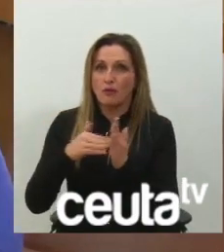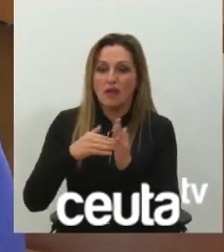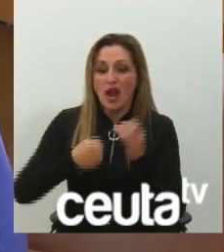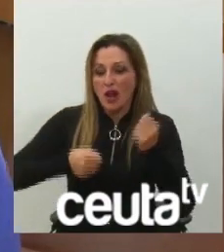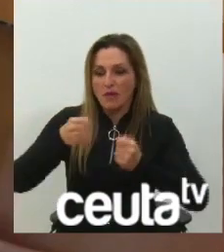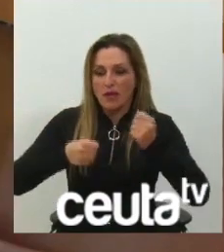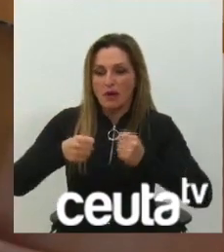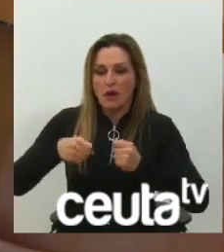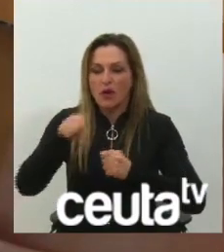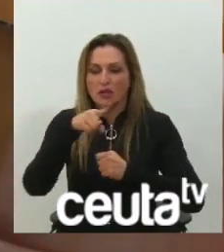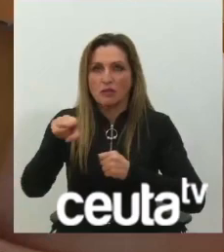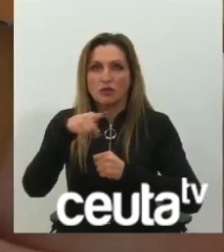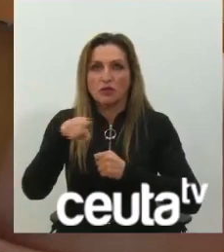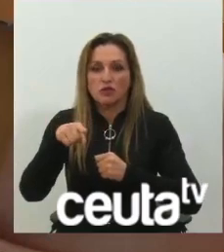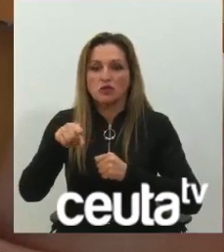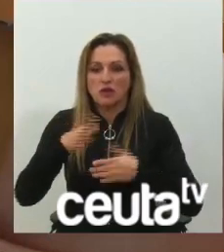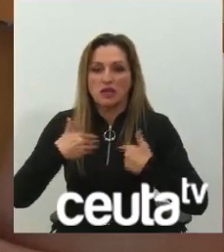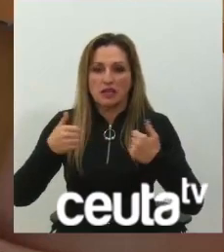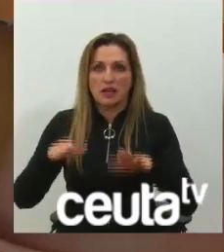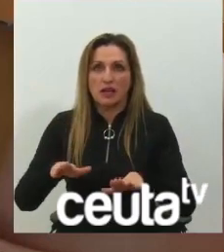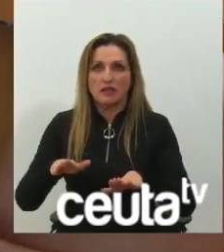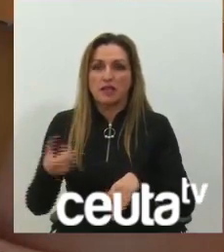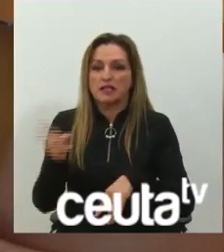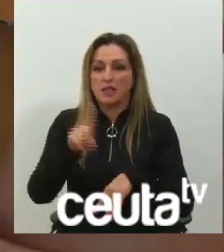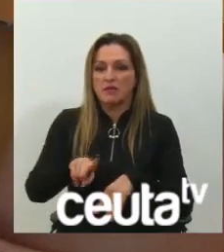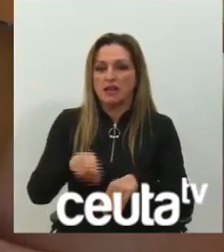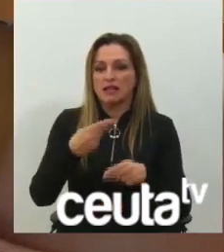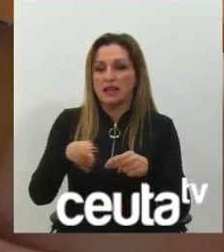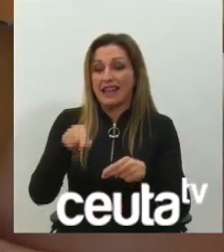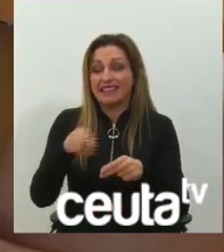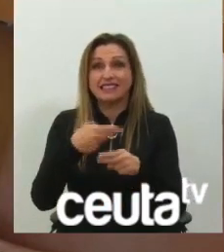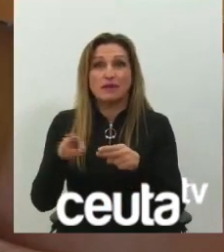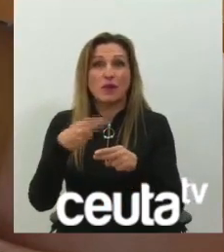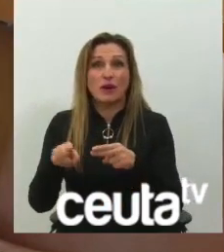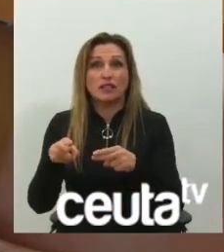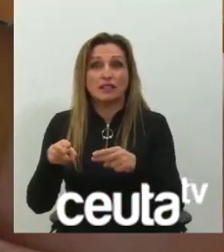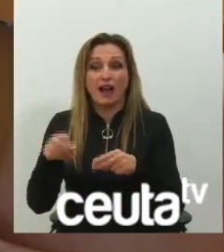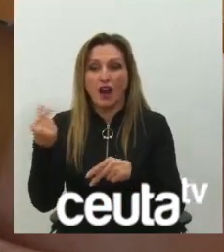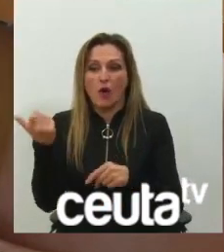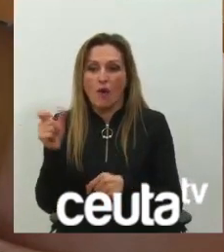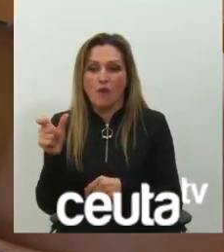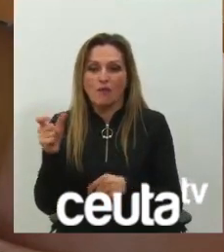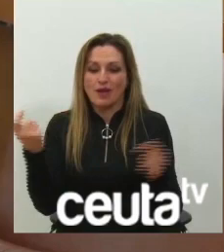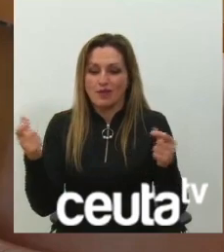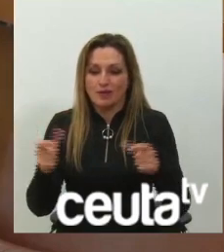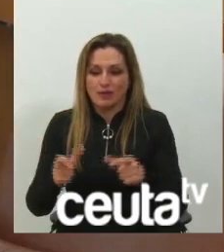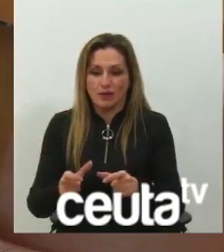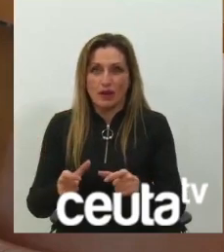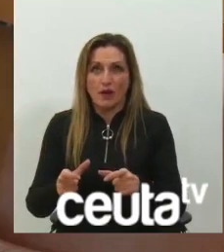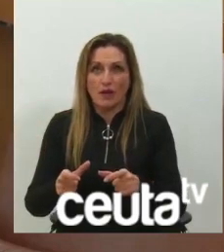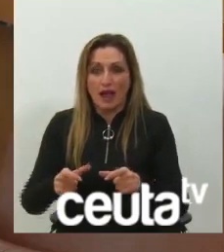que ustedes quieren y sobre todo esa política no va a reducir los precios que los corsarios del estrecho nos aplican